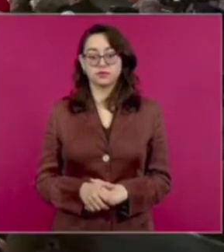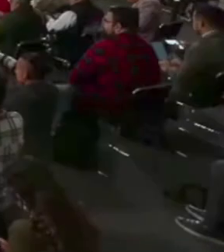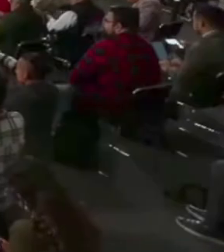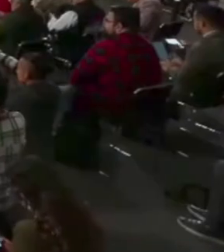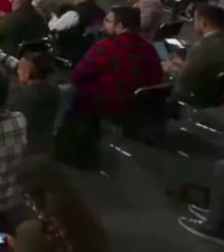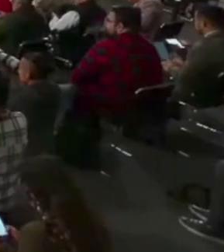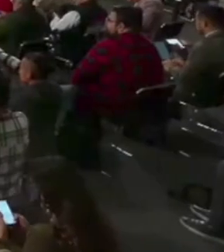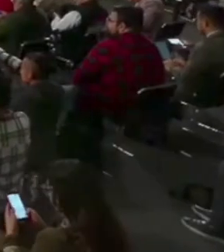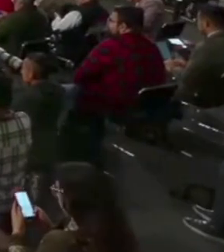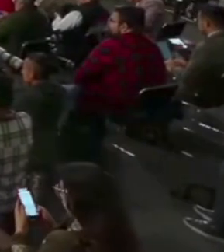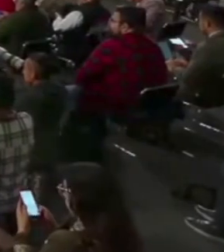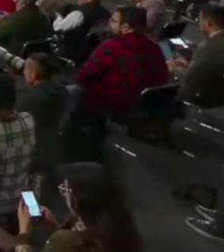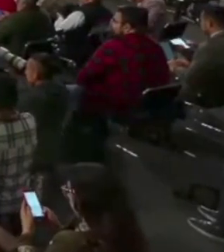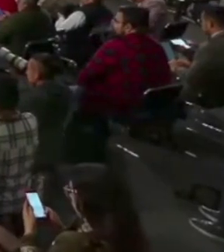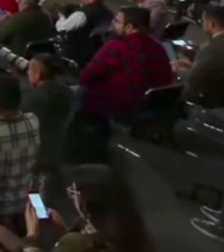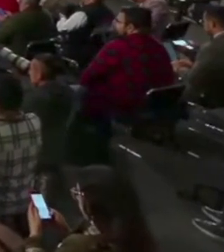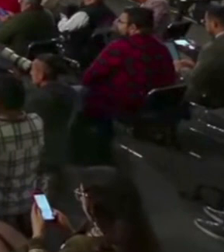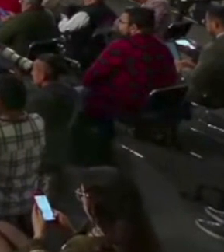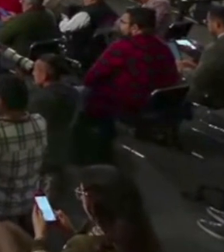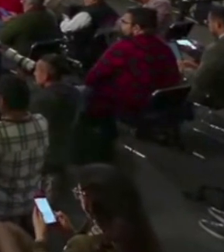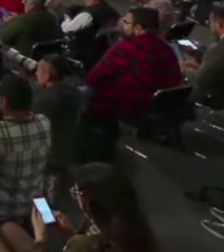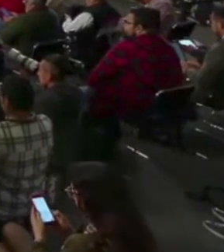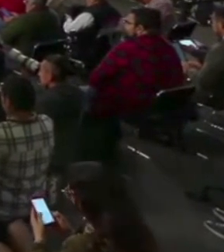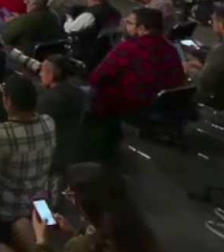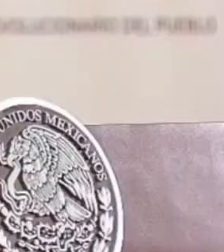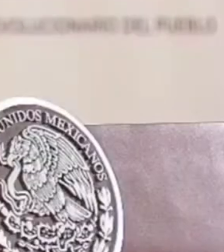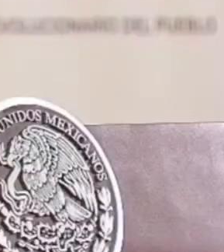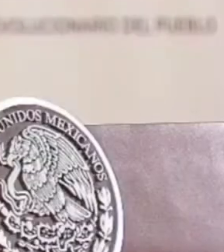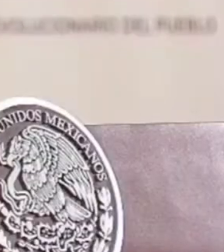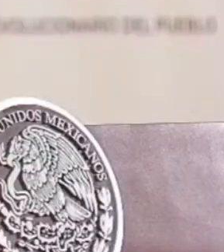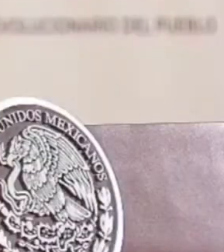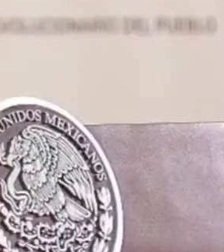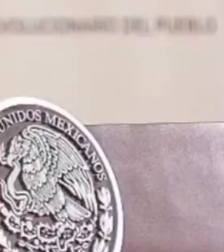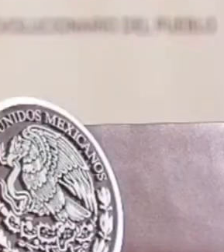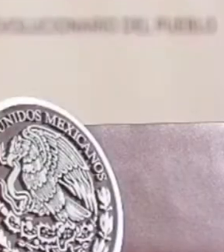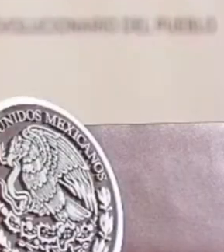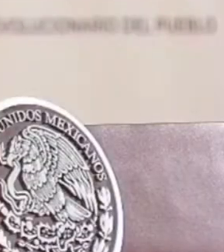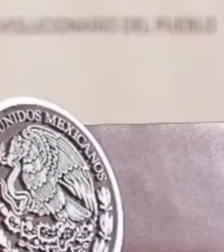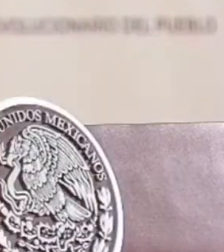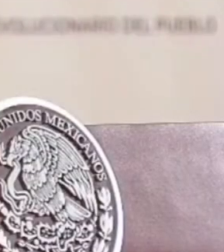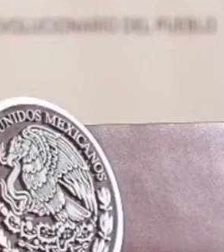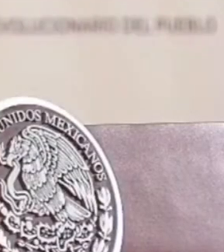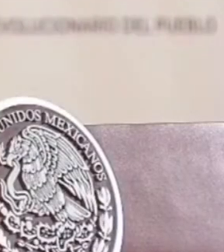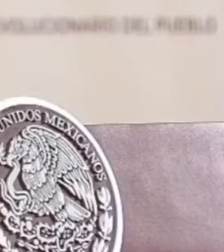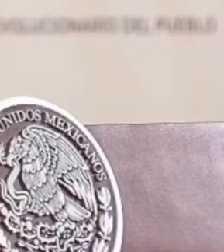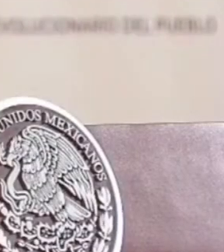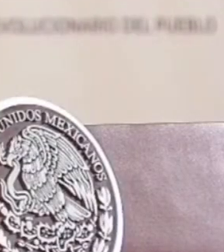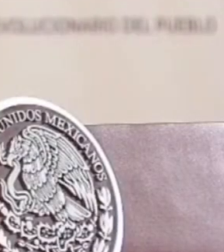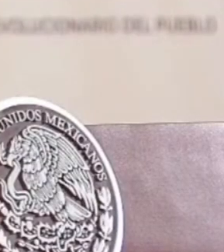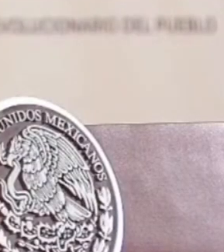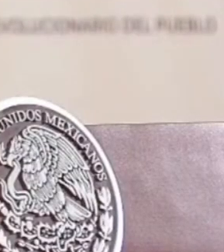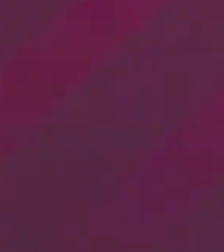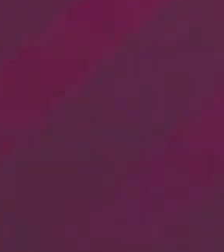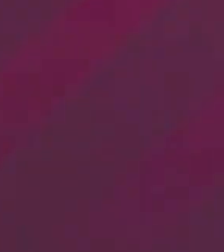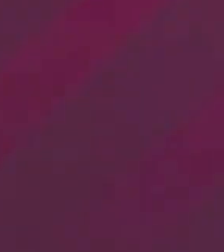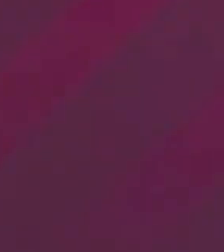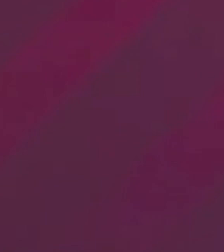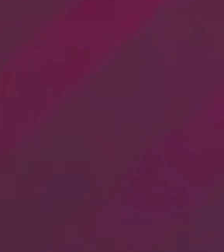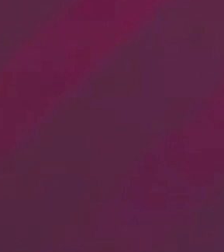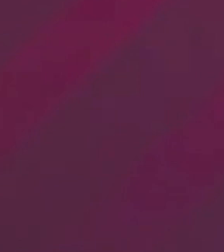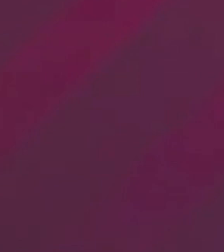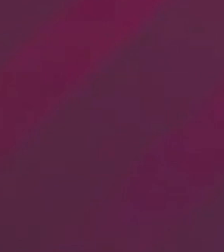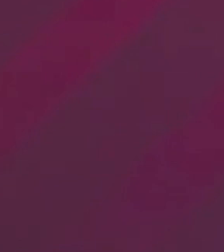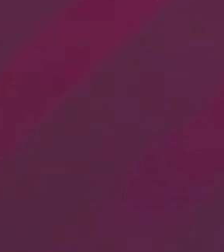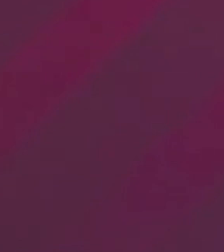como dirigente del Movimiento de Transformación. Ya entregué, como es